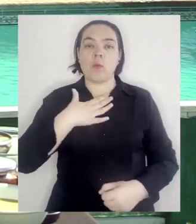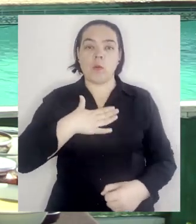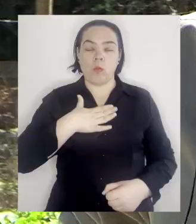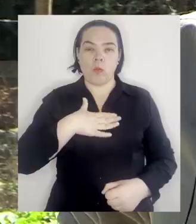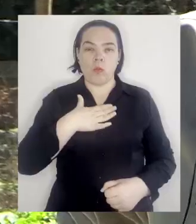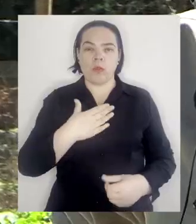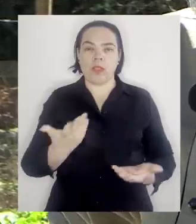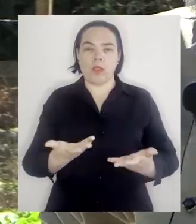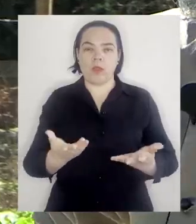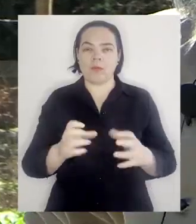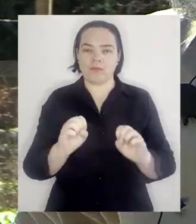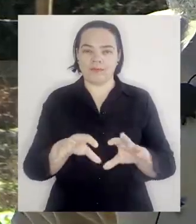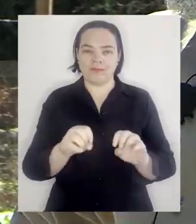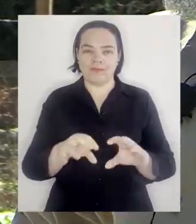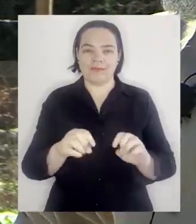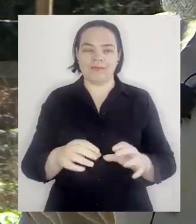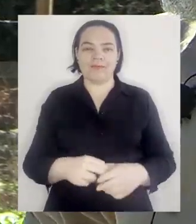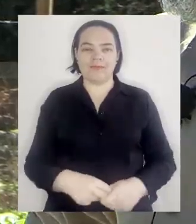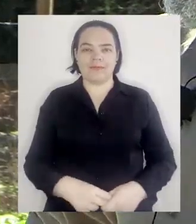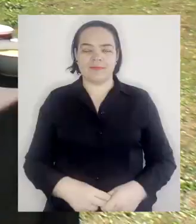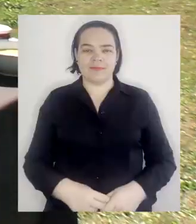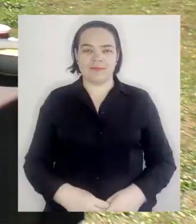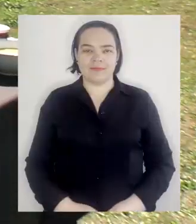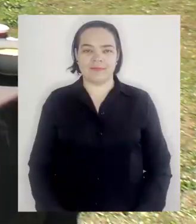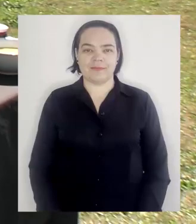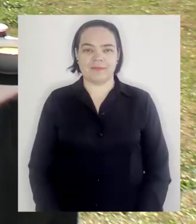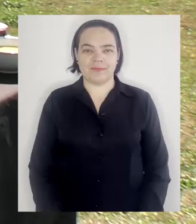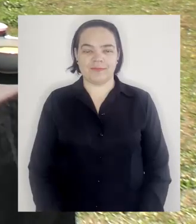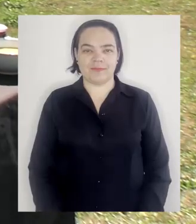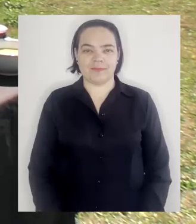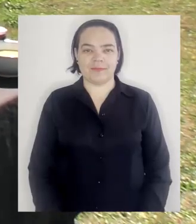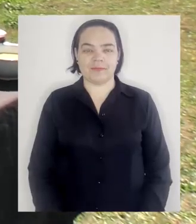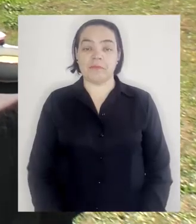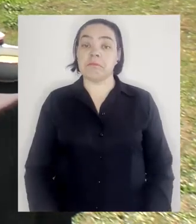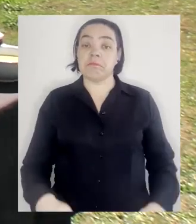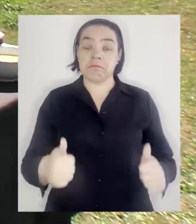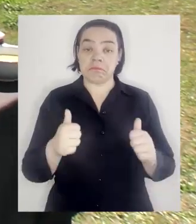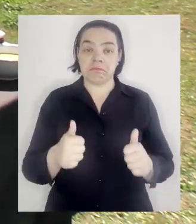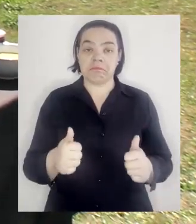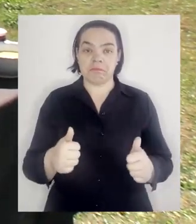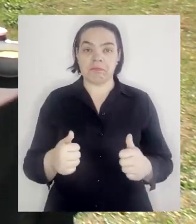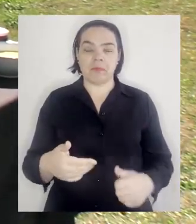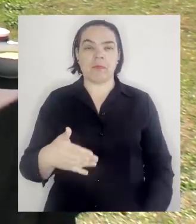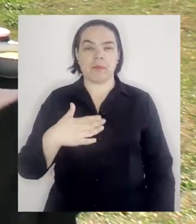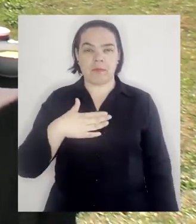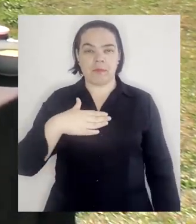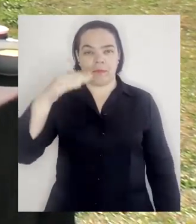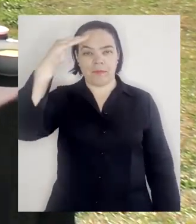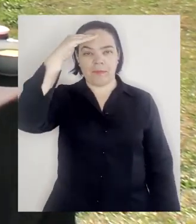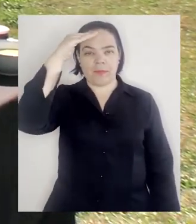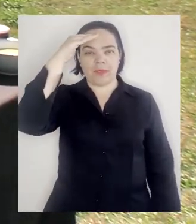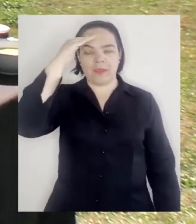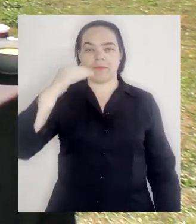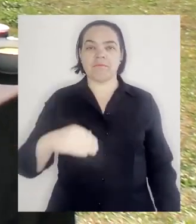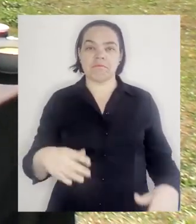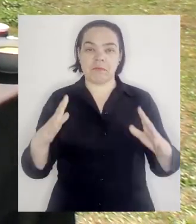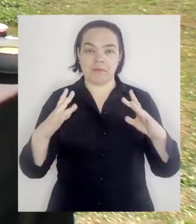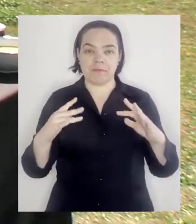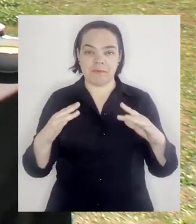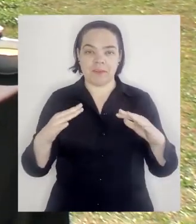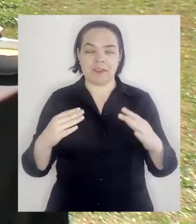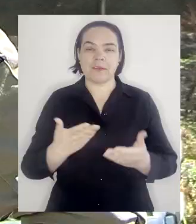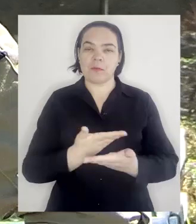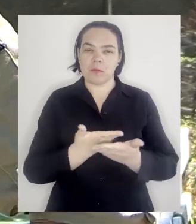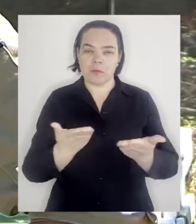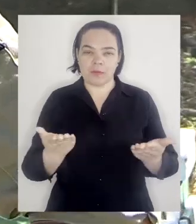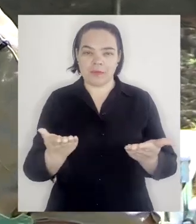¿Cómo lo estás haciendo? ¿Qué te ha parecido a ti todo el programa? O bien, los programas que hemos hecho. Muy buena experiencia, soy feliz de estar con